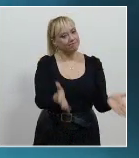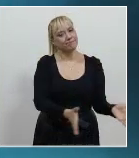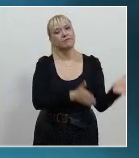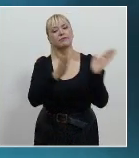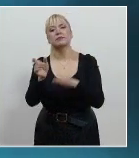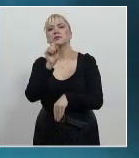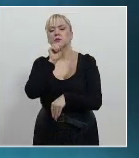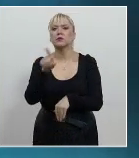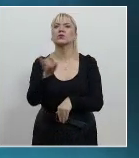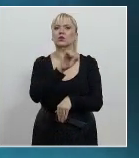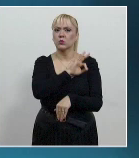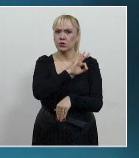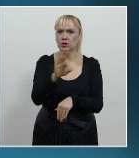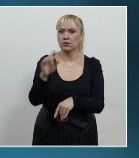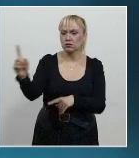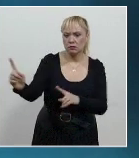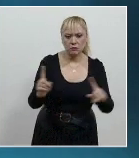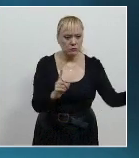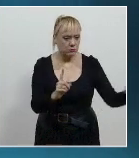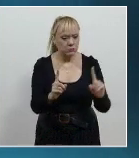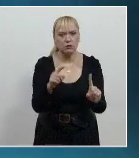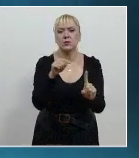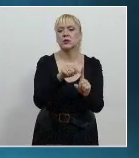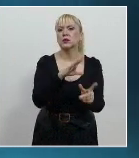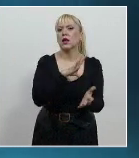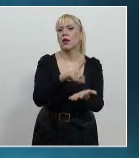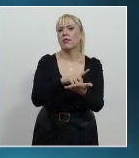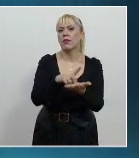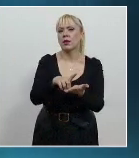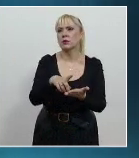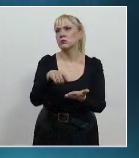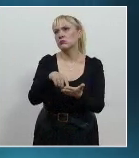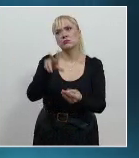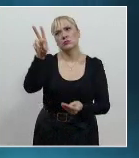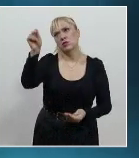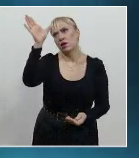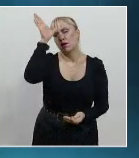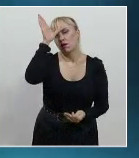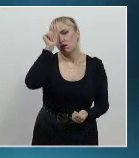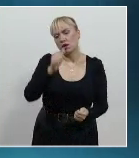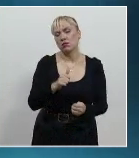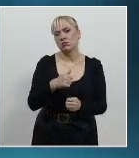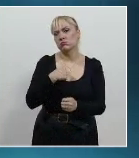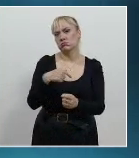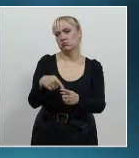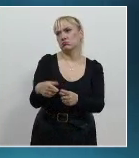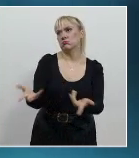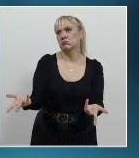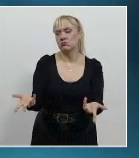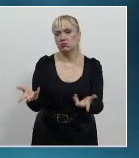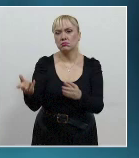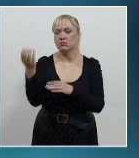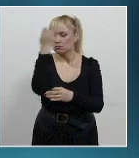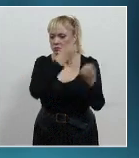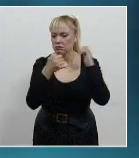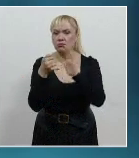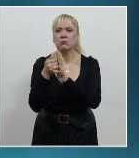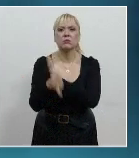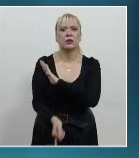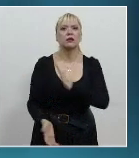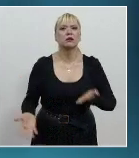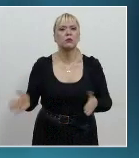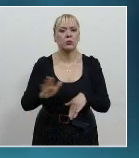para ejercerlo las partes que tengan derecho a recurrir la resolución impugnada. Y la tercera precisa que su naturaleza